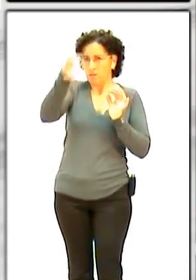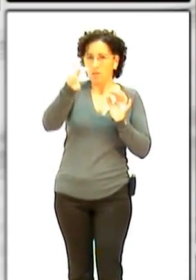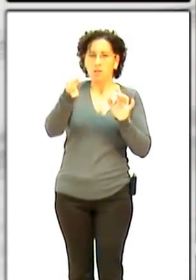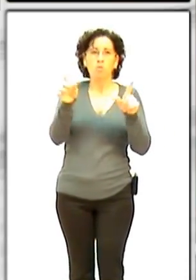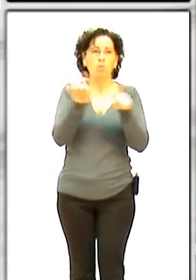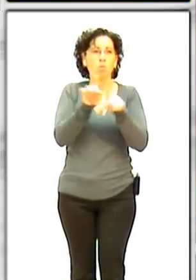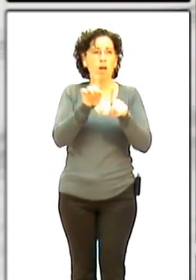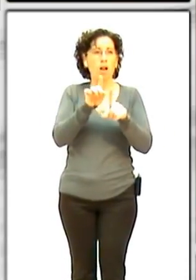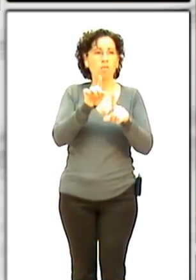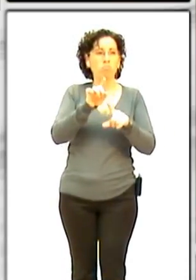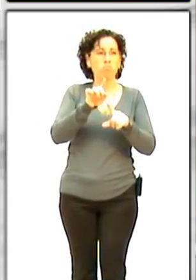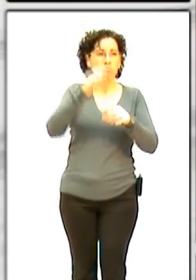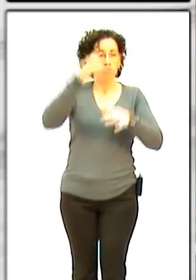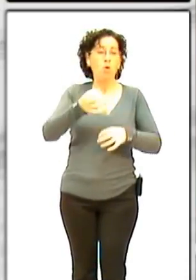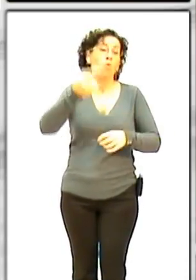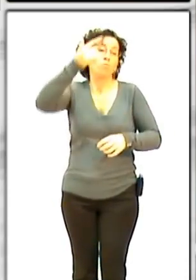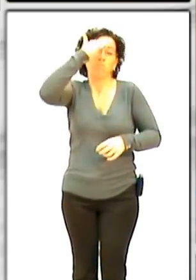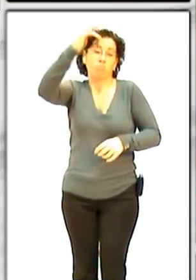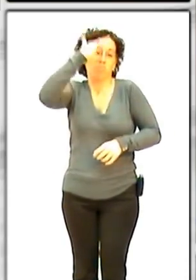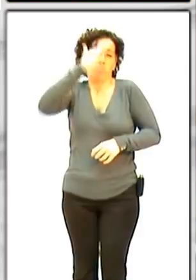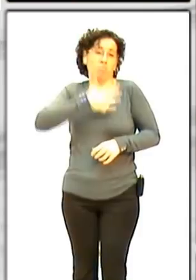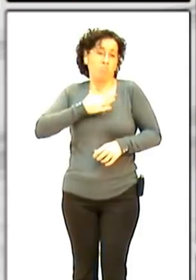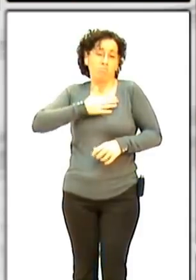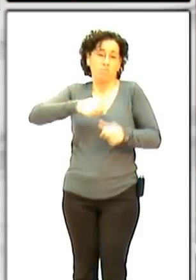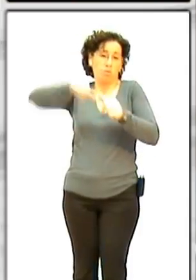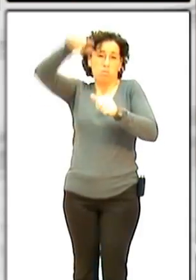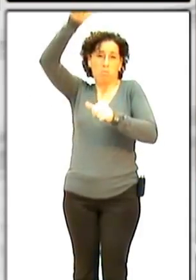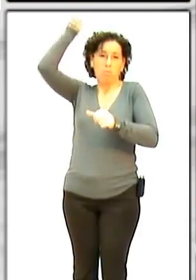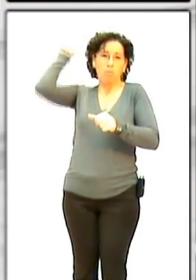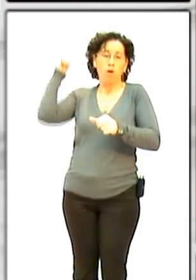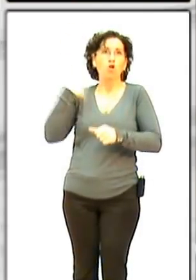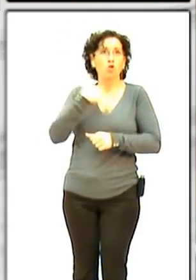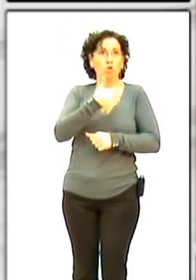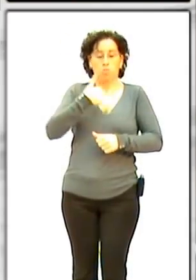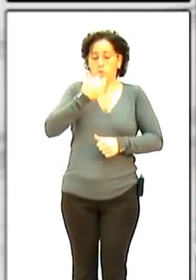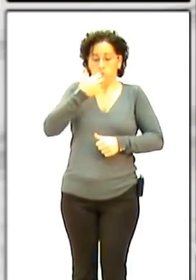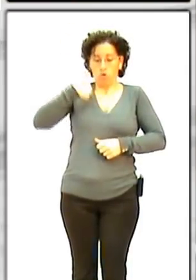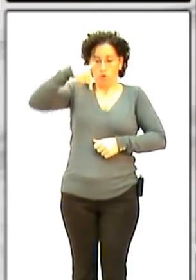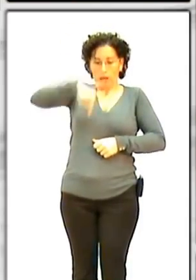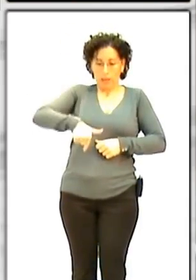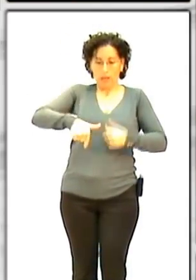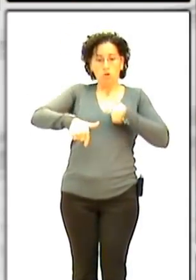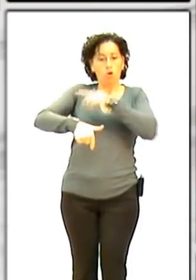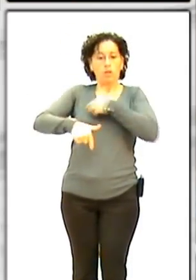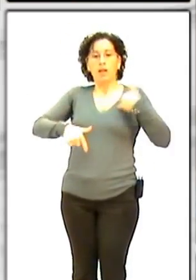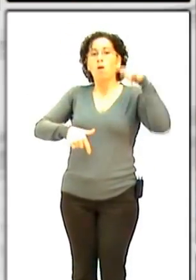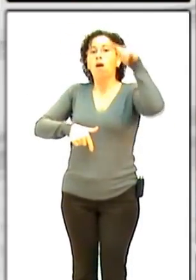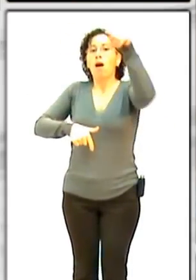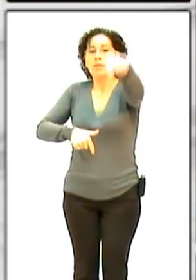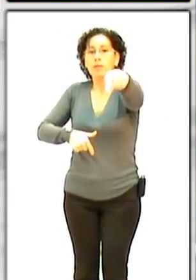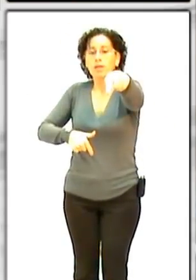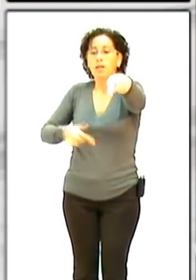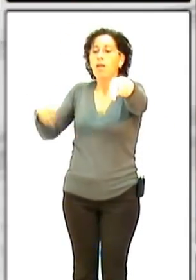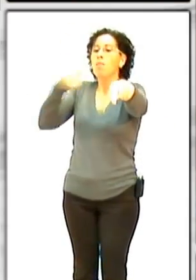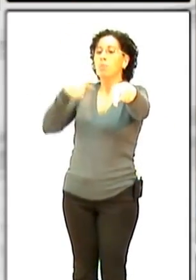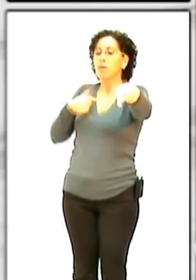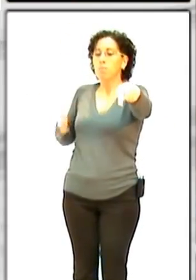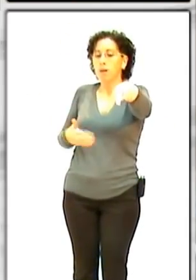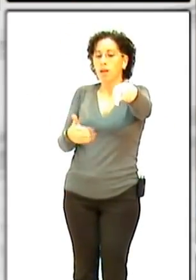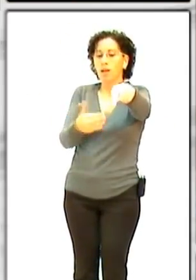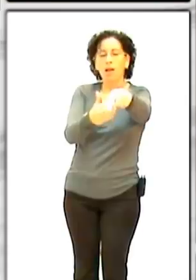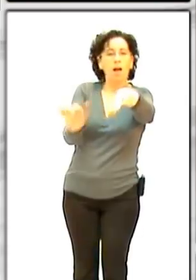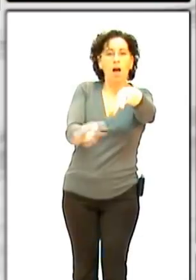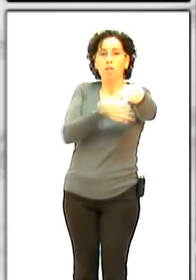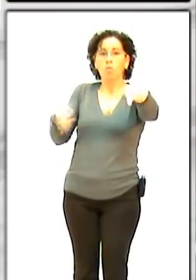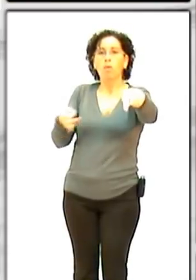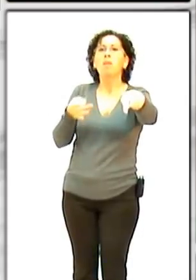llegar a cumplir con un viejo sueño, ¿no? Que es decir, estoy aquí, quiero ir allí, trázame por favor una ruta adecuada. ¿Adecuada para